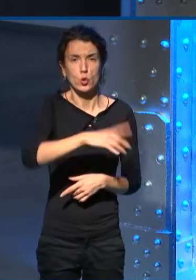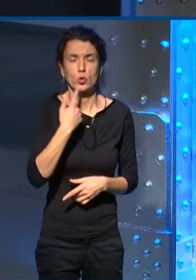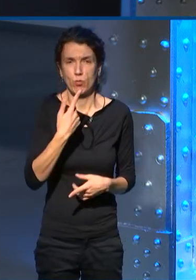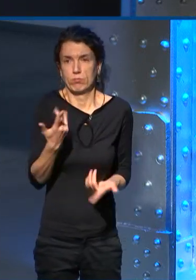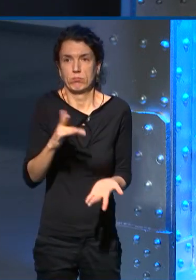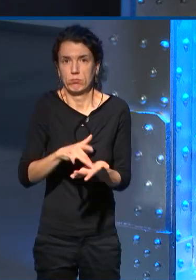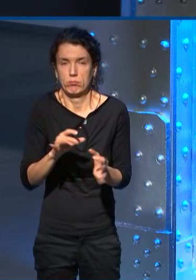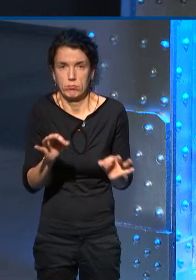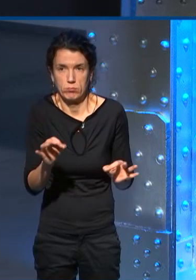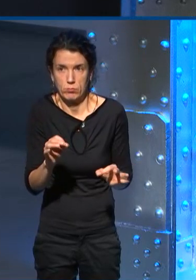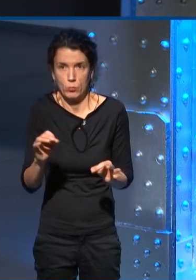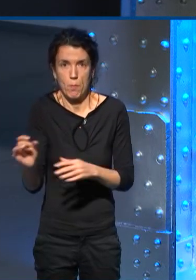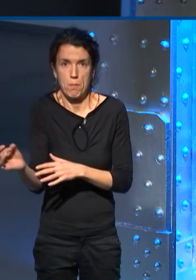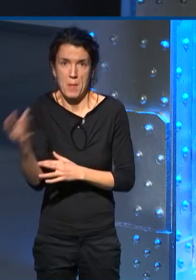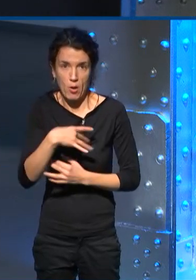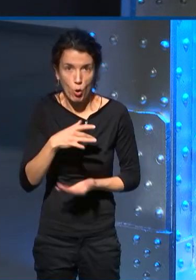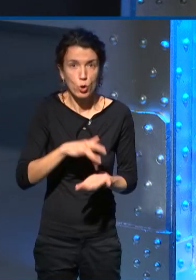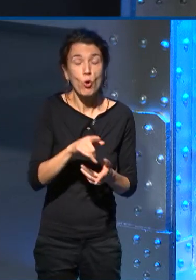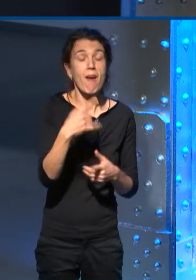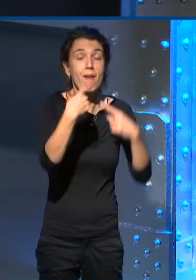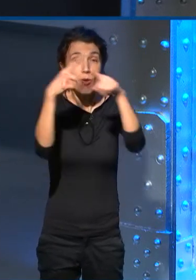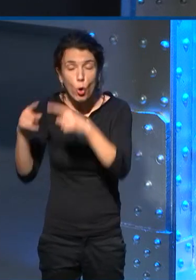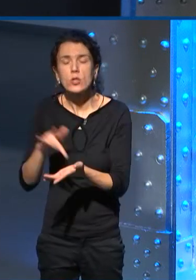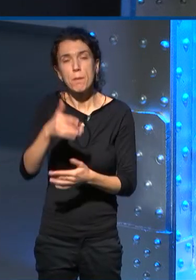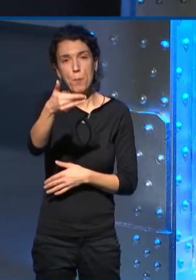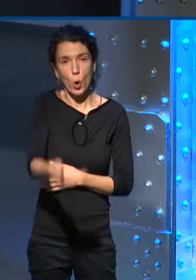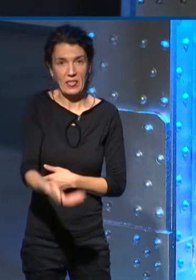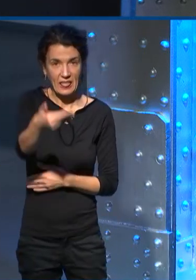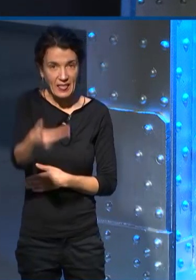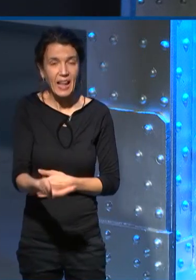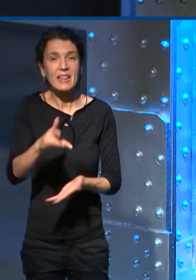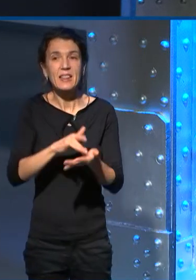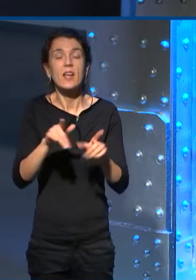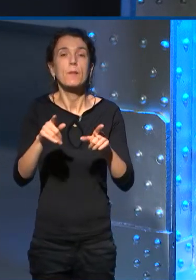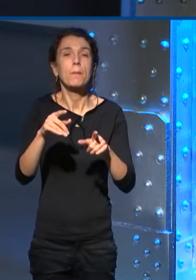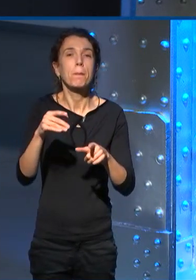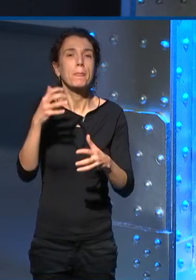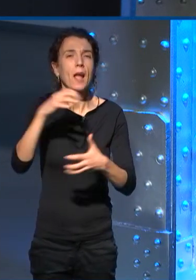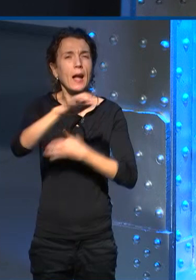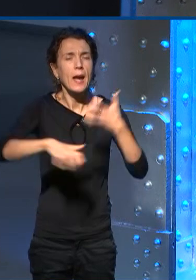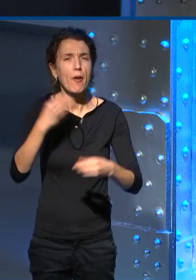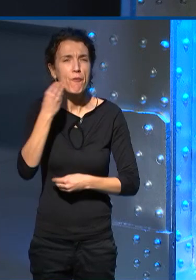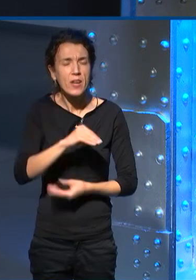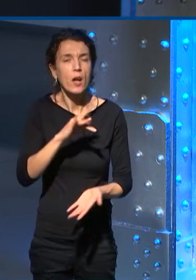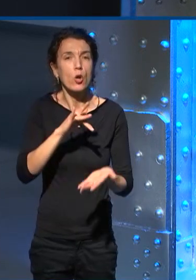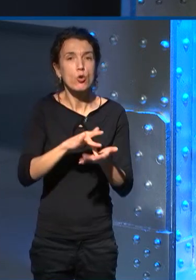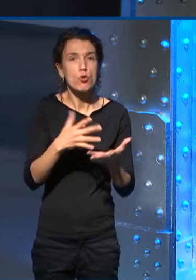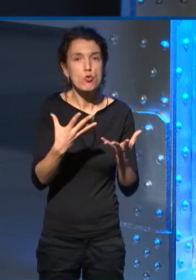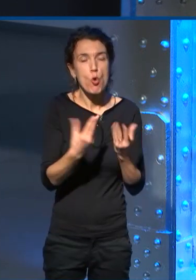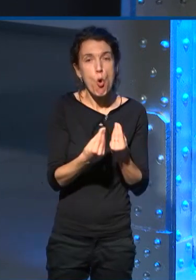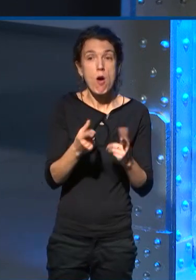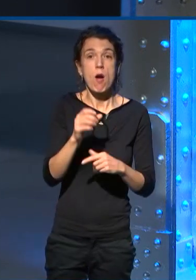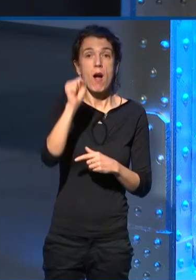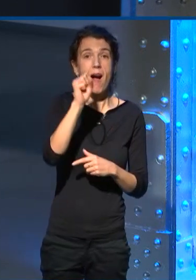ustedes y mejor no. Pues ese tipo de cosas es muy importante. La Guerra Fría terminó con el Apolo,